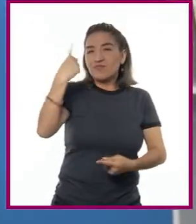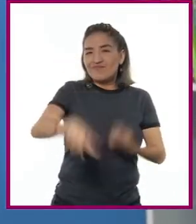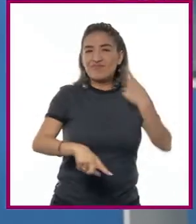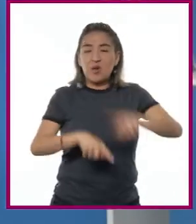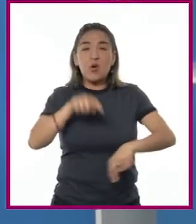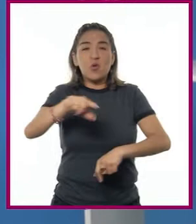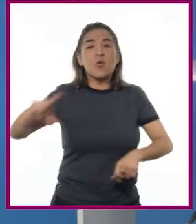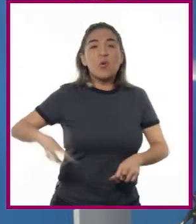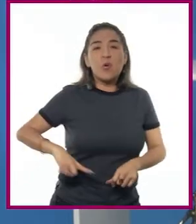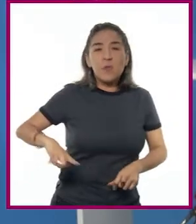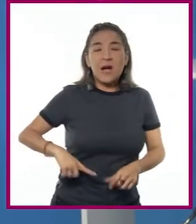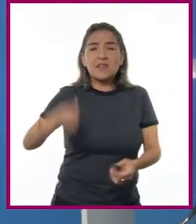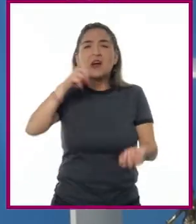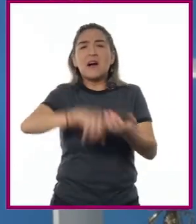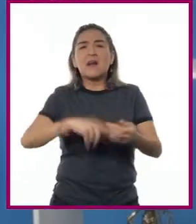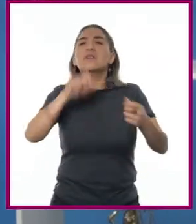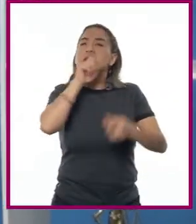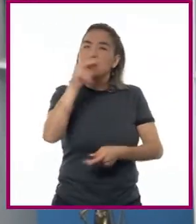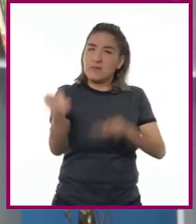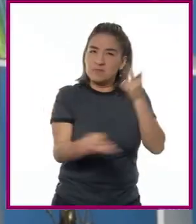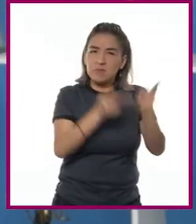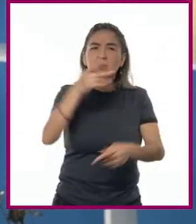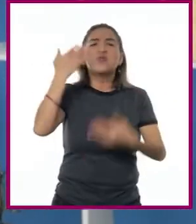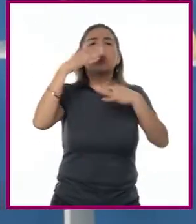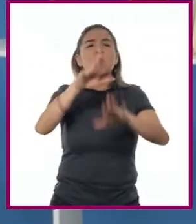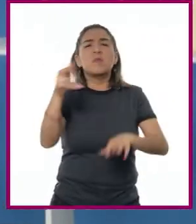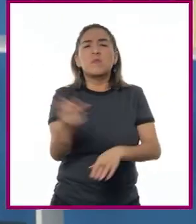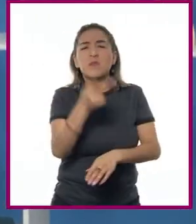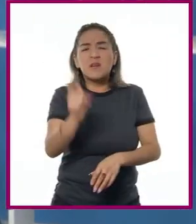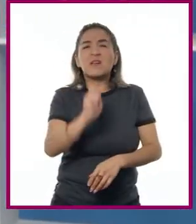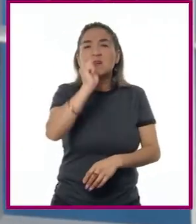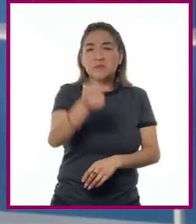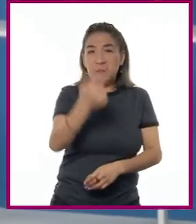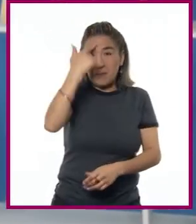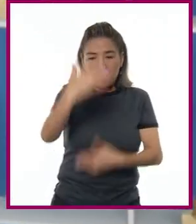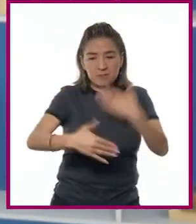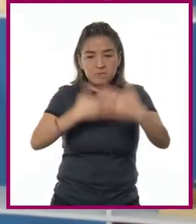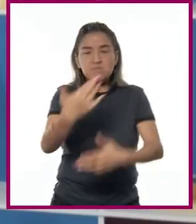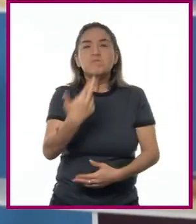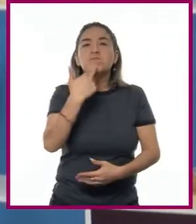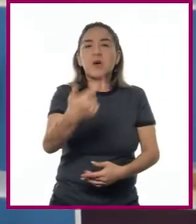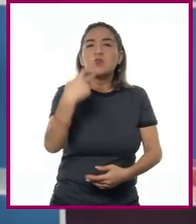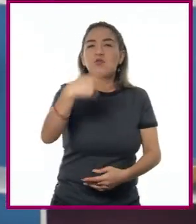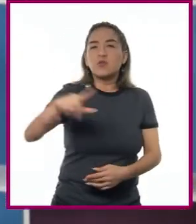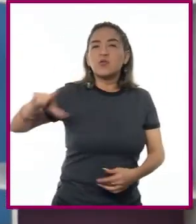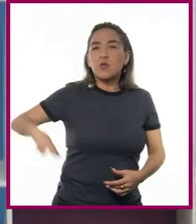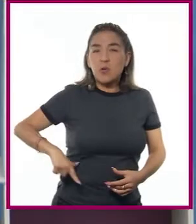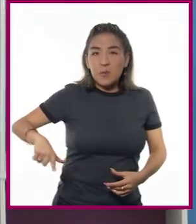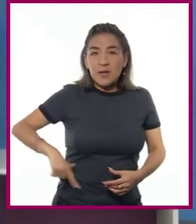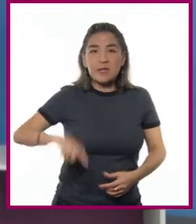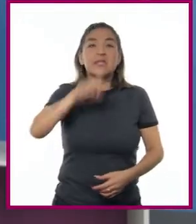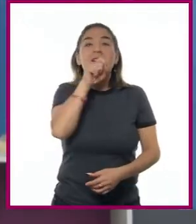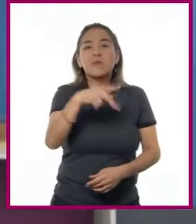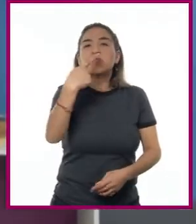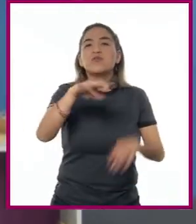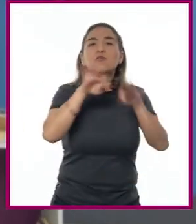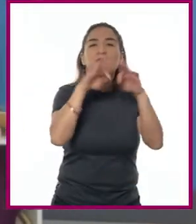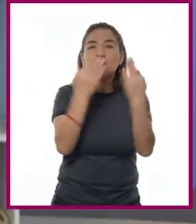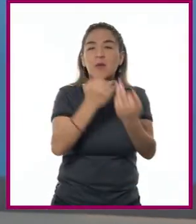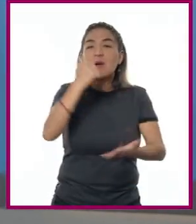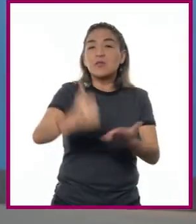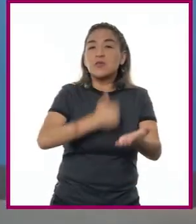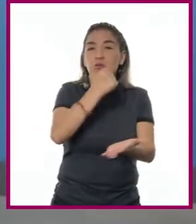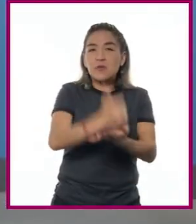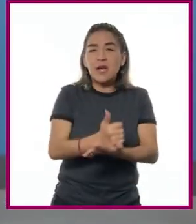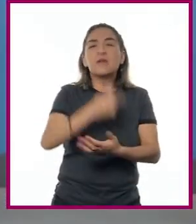ciudadanía, comienzan a plantearse también preguntas sobre la mejor manera de gobernar y la manera en que la ciudadanía